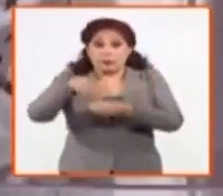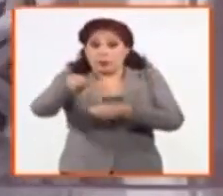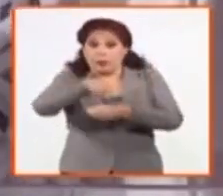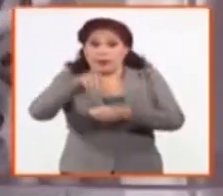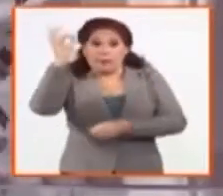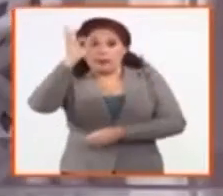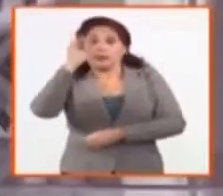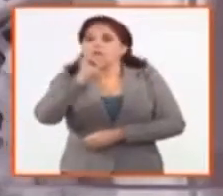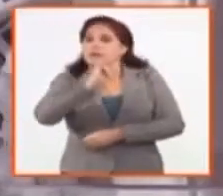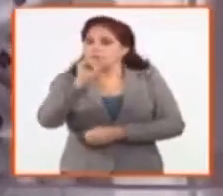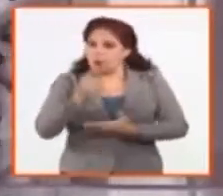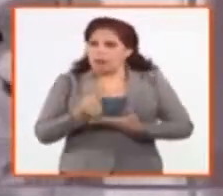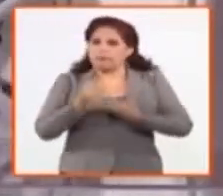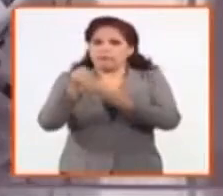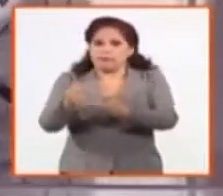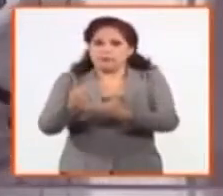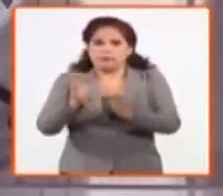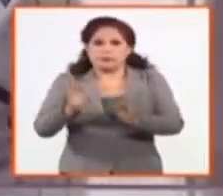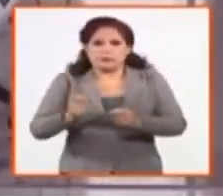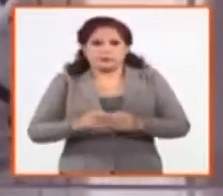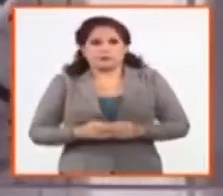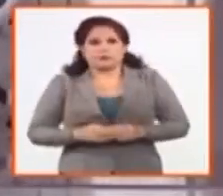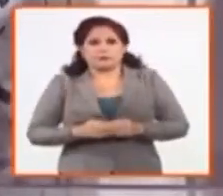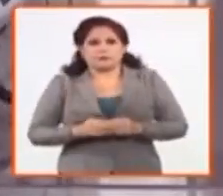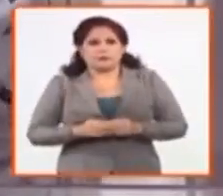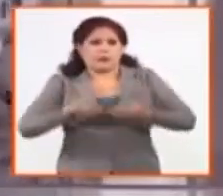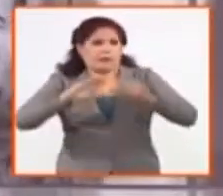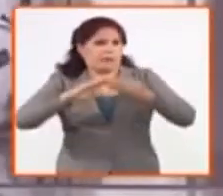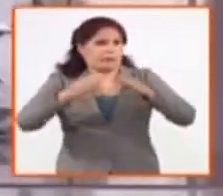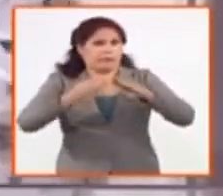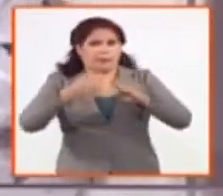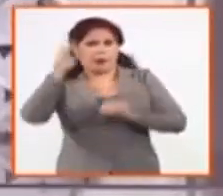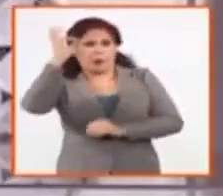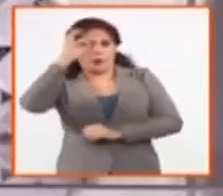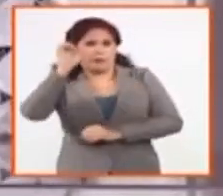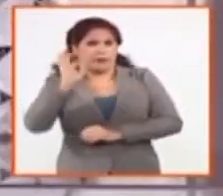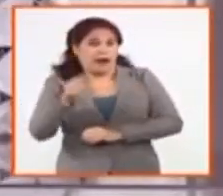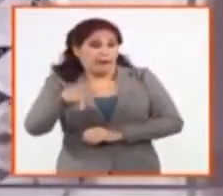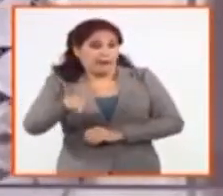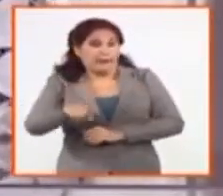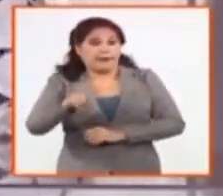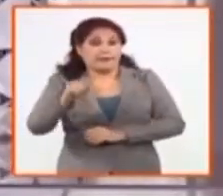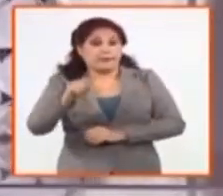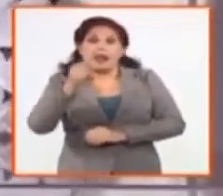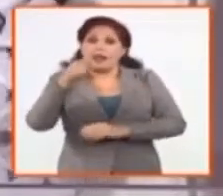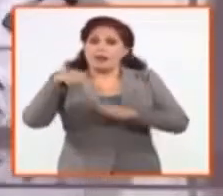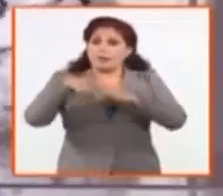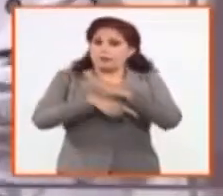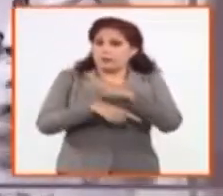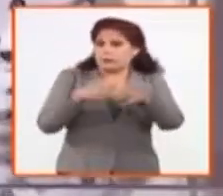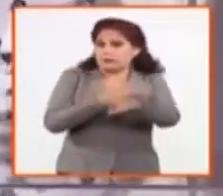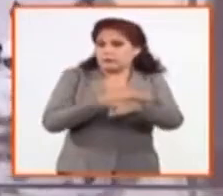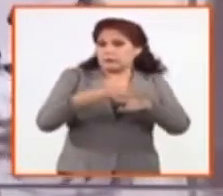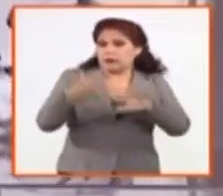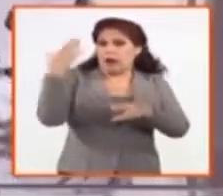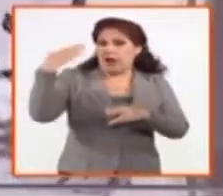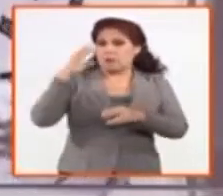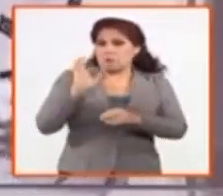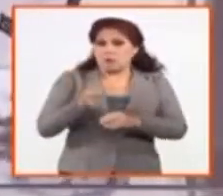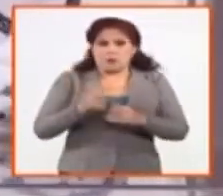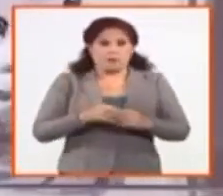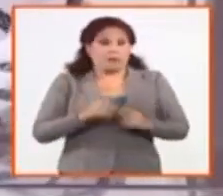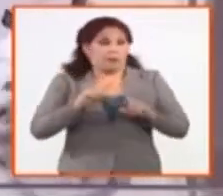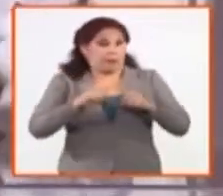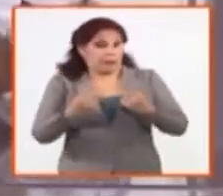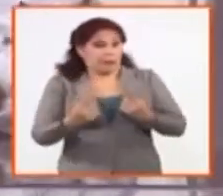Unidos y la contradicción con Pakistán, etcétera. Habría que profundizar en eso. Entonces, indudablemente,